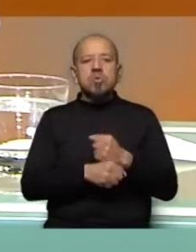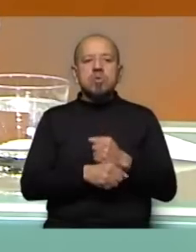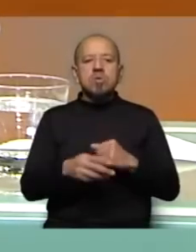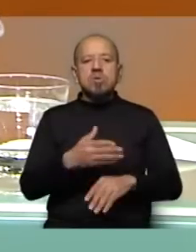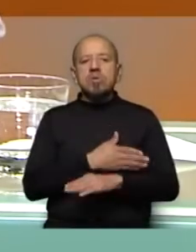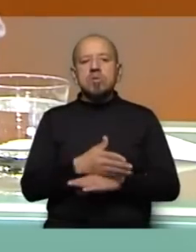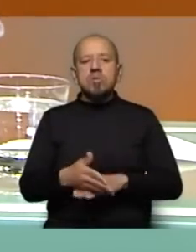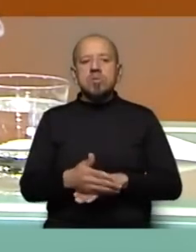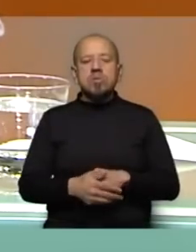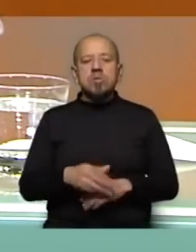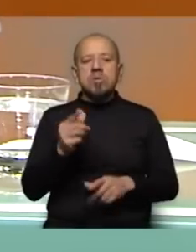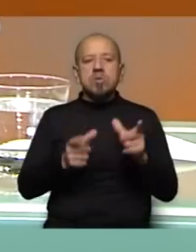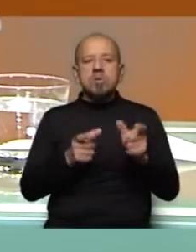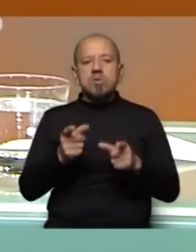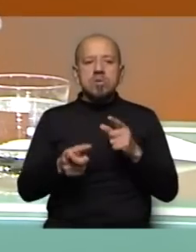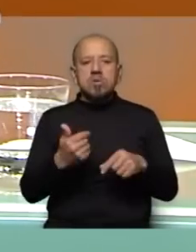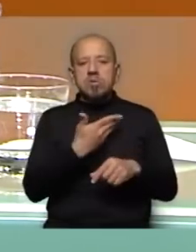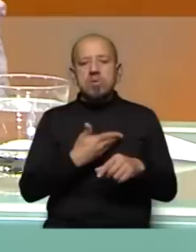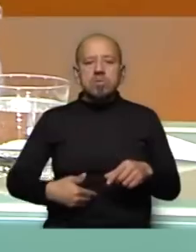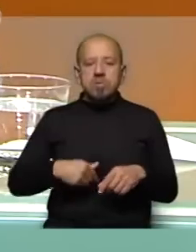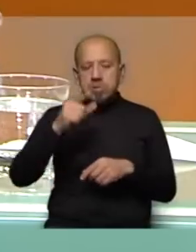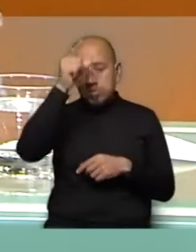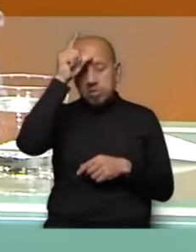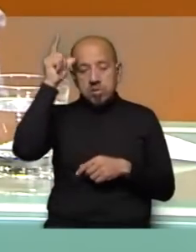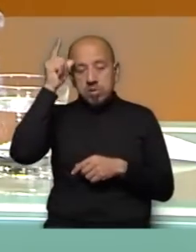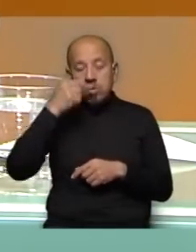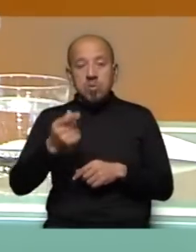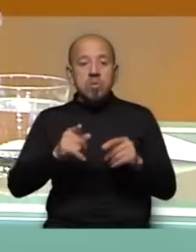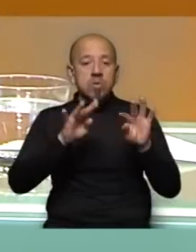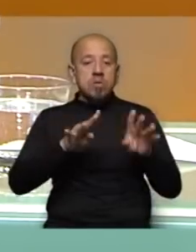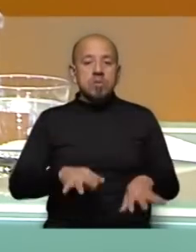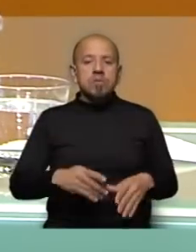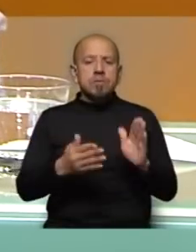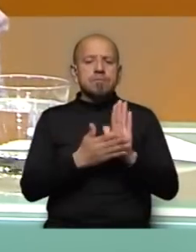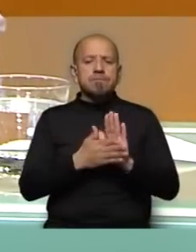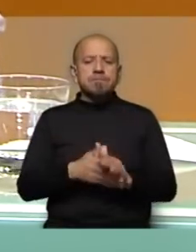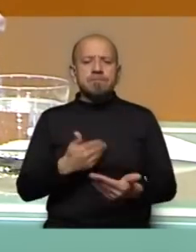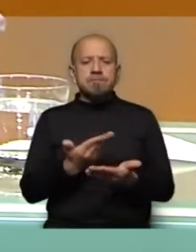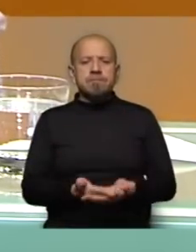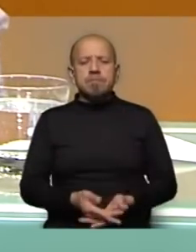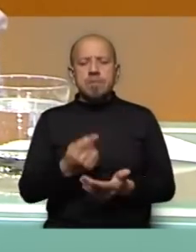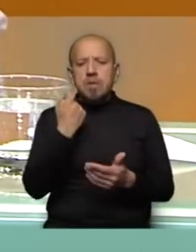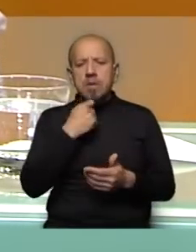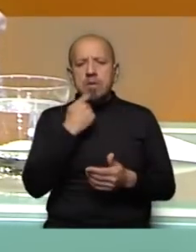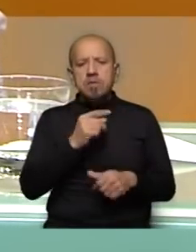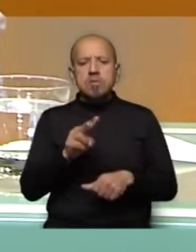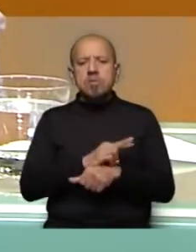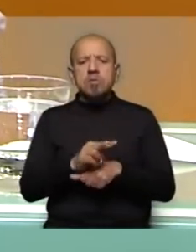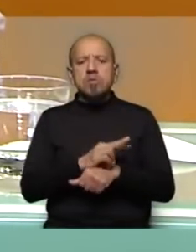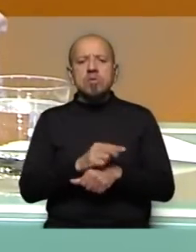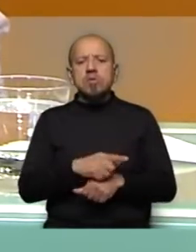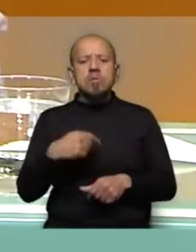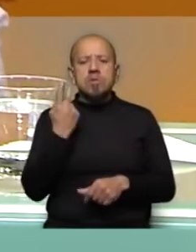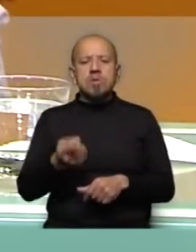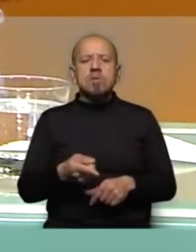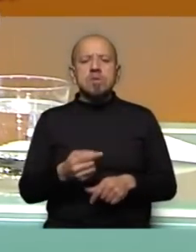la misma gente le entregara al presidente Luis la calle una nota con planteos sobre la falta de seguridad la marcha de mañana arranca